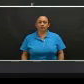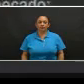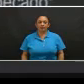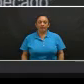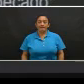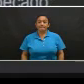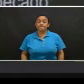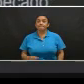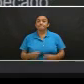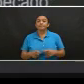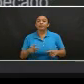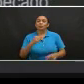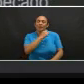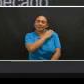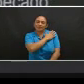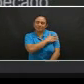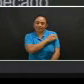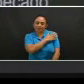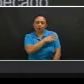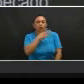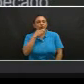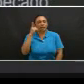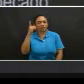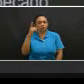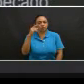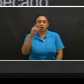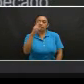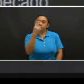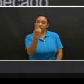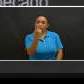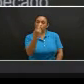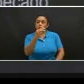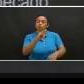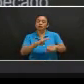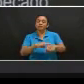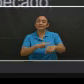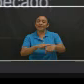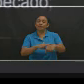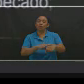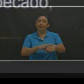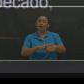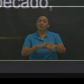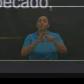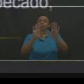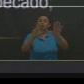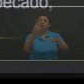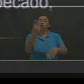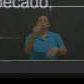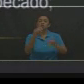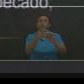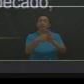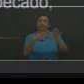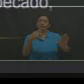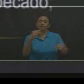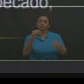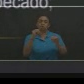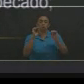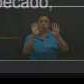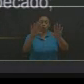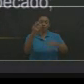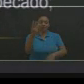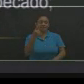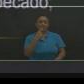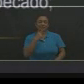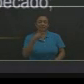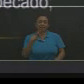Pero la misericordia de Dios. Segundo Samuel 12:13 le dice: entonces David dijo a Natán: he pecado